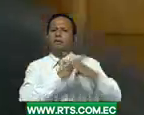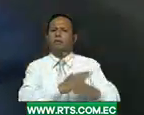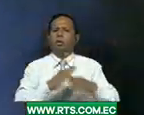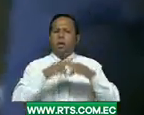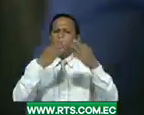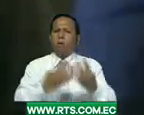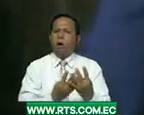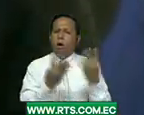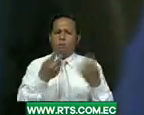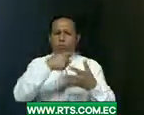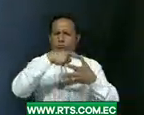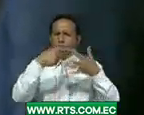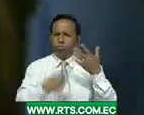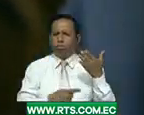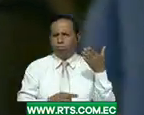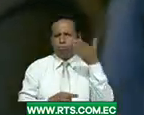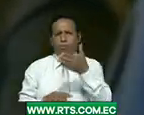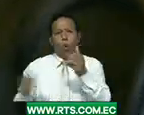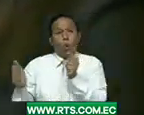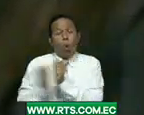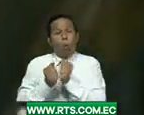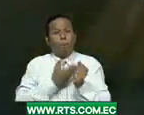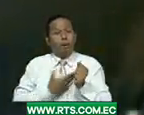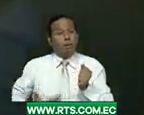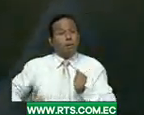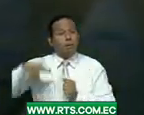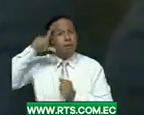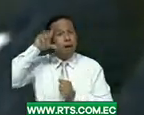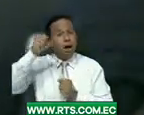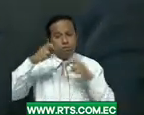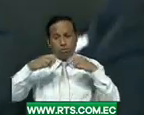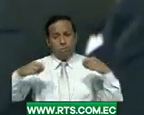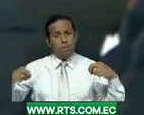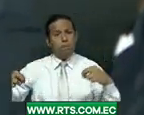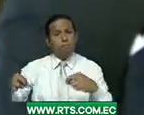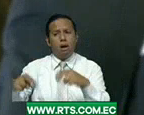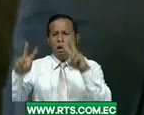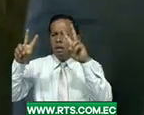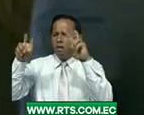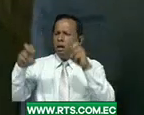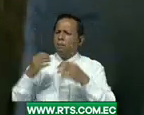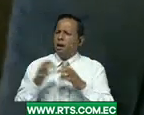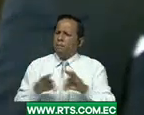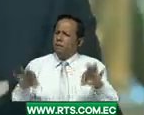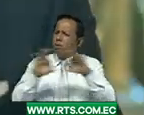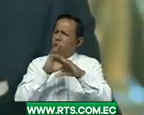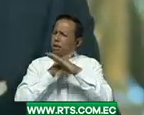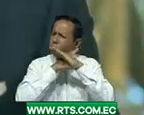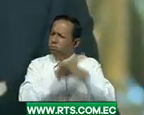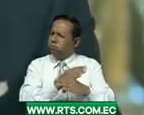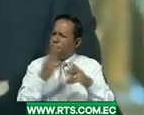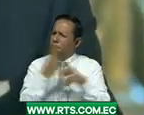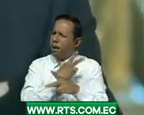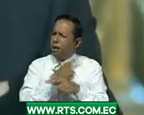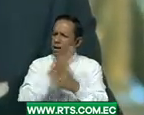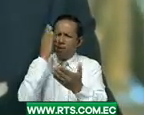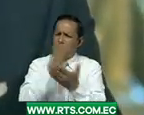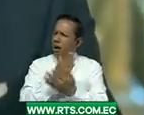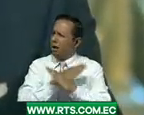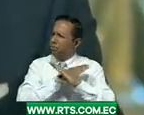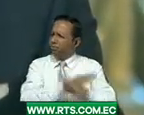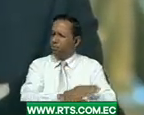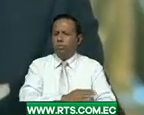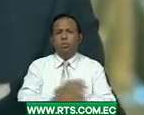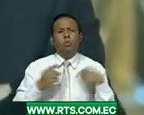otras, para junto al primer mandatario Guillermo Lasso tratar el tema de la lucha contra la corrupción. Si luchamos contra